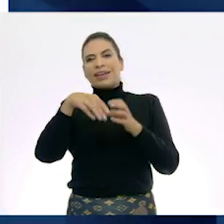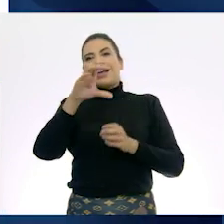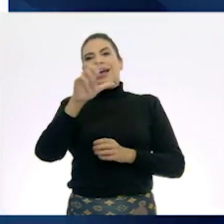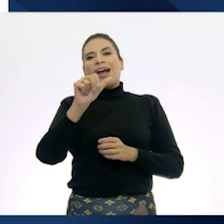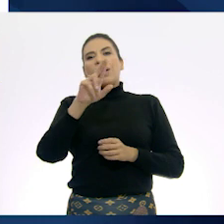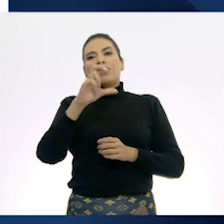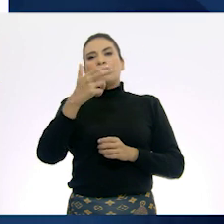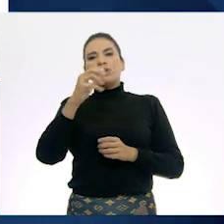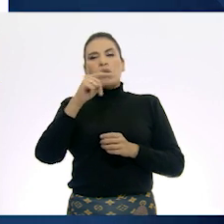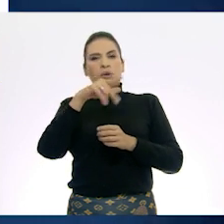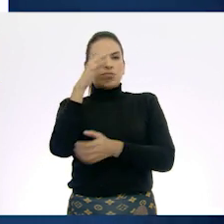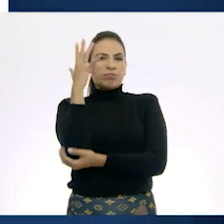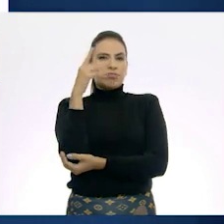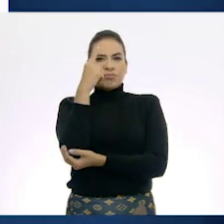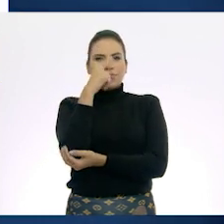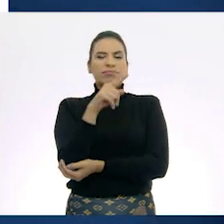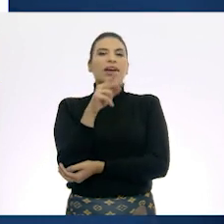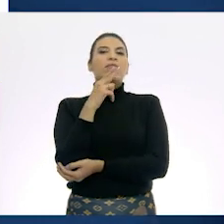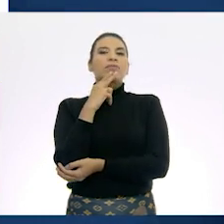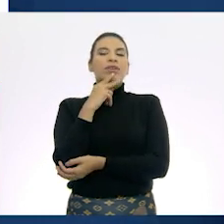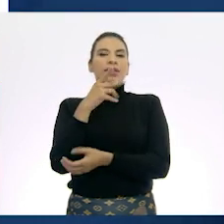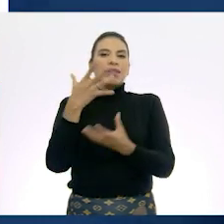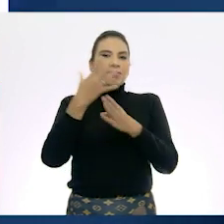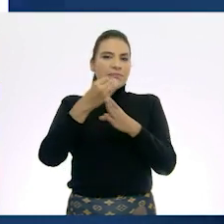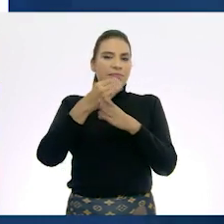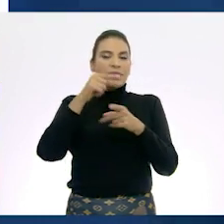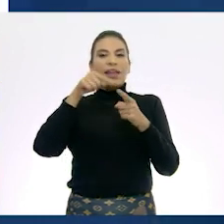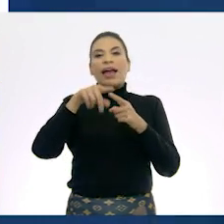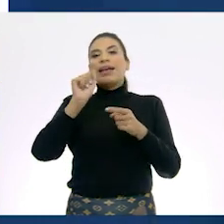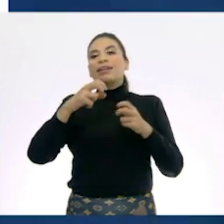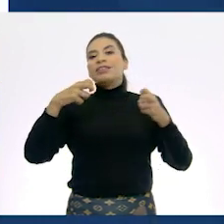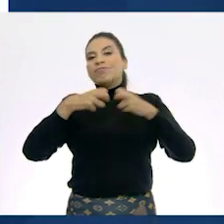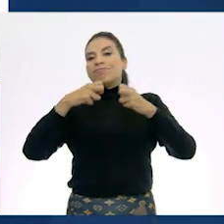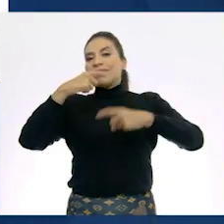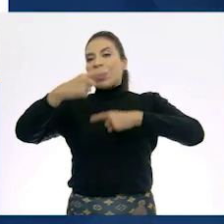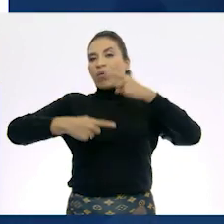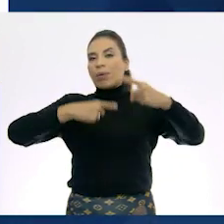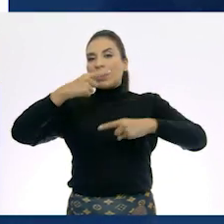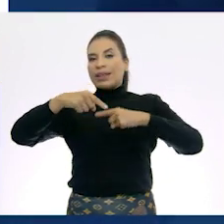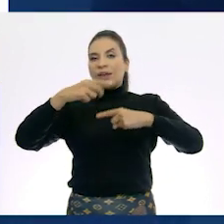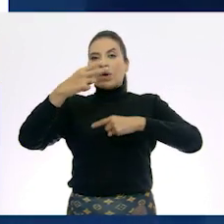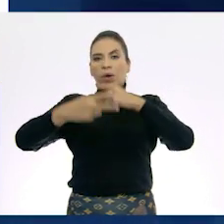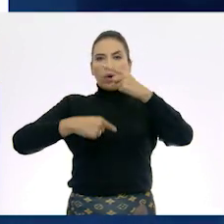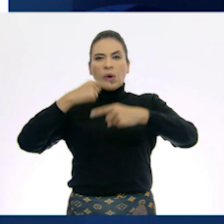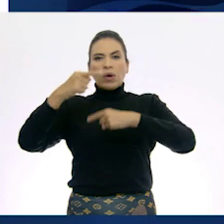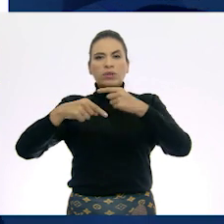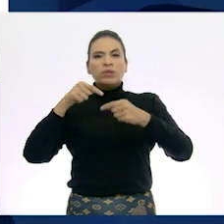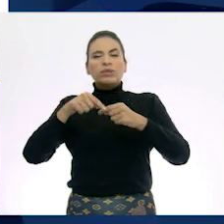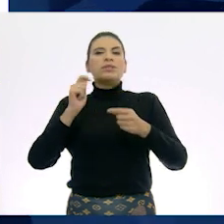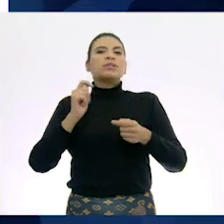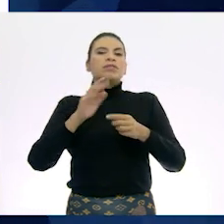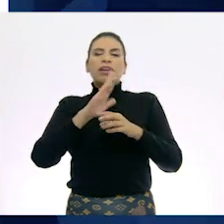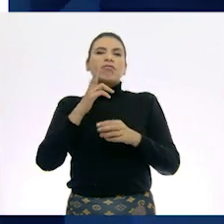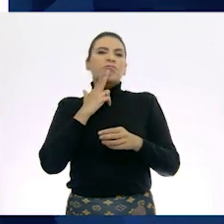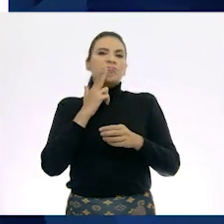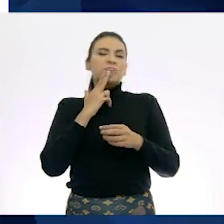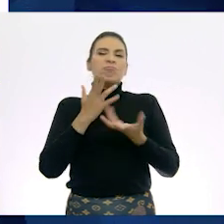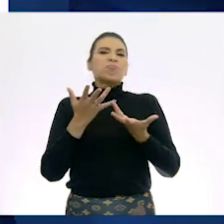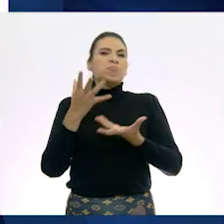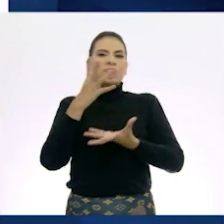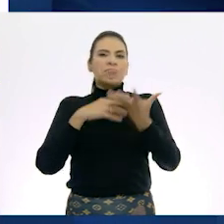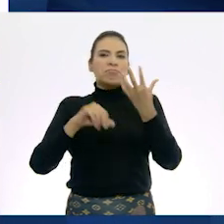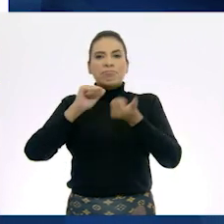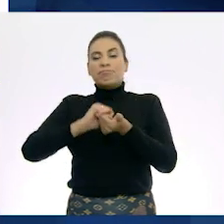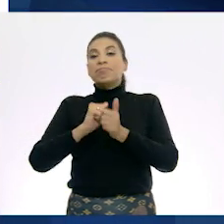nuestra materia prima para la fabricación de neumáticos. Pero también estos neumáticos, cuando ya están en desuso, se van